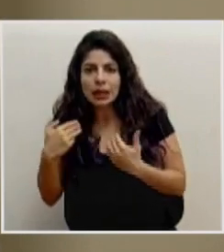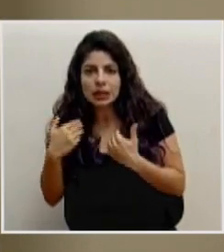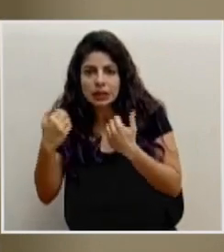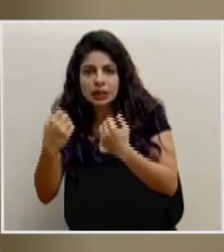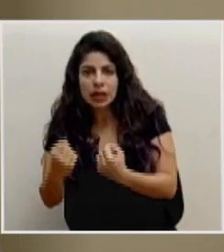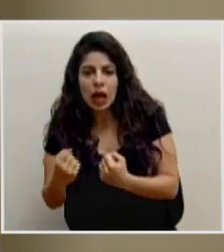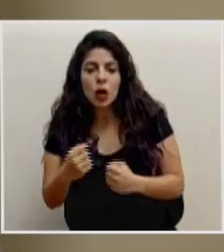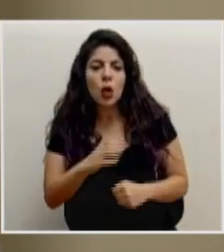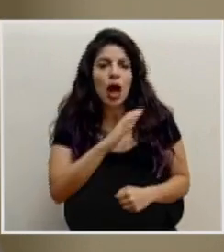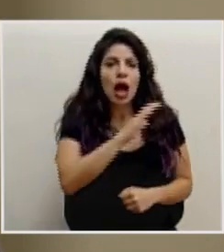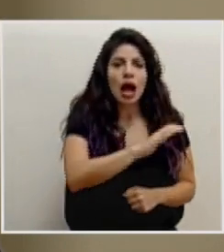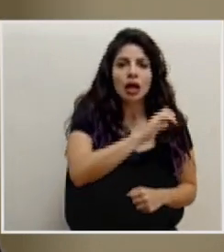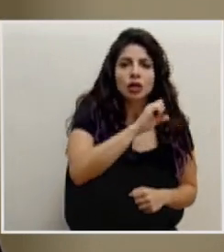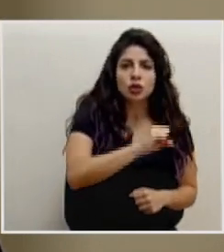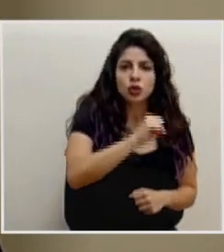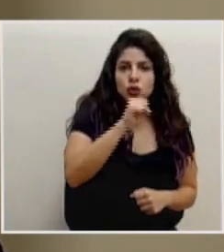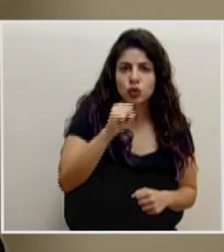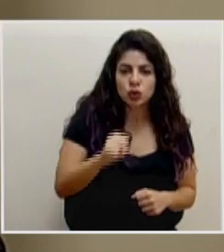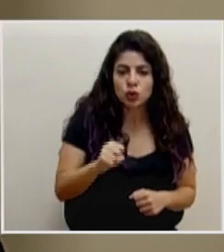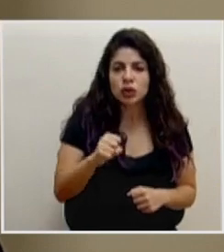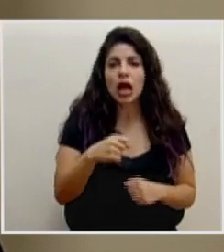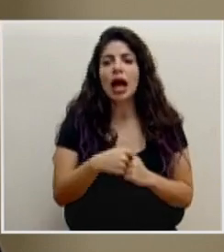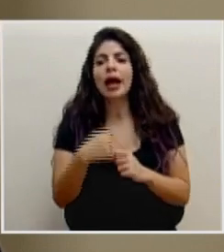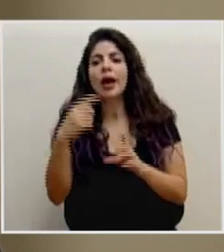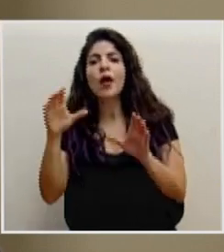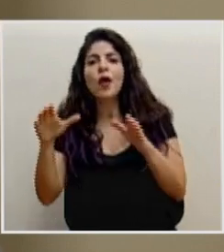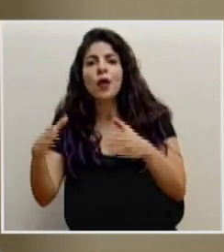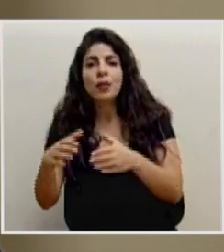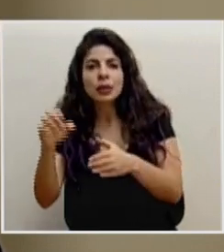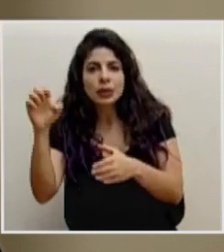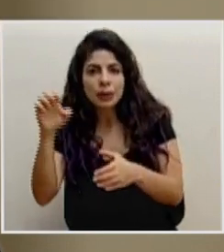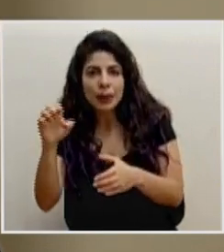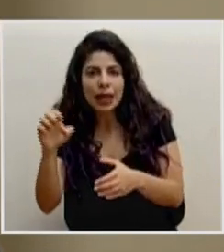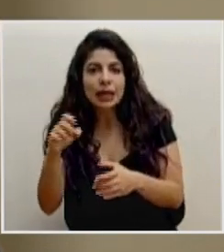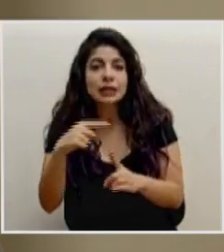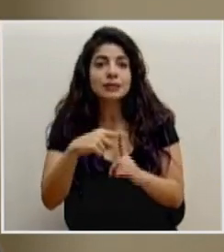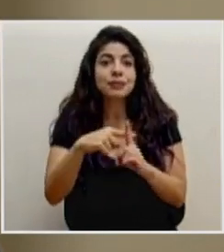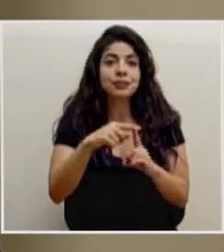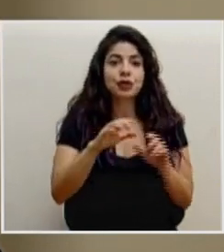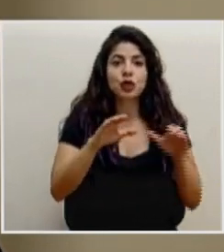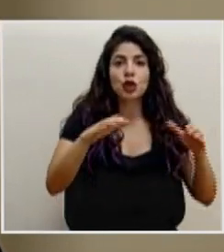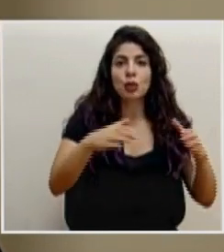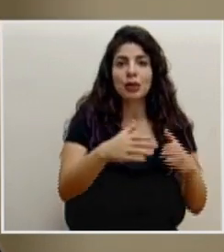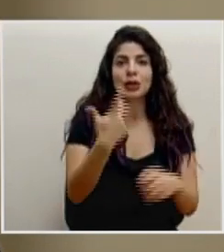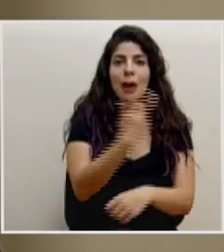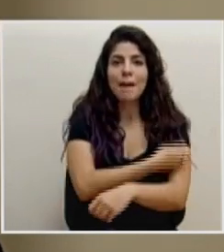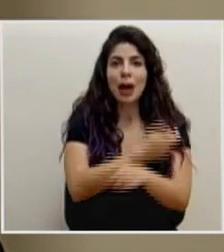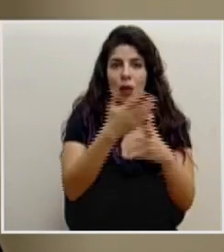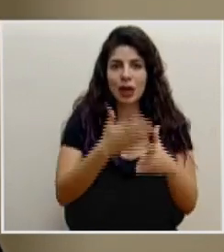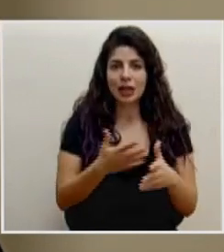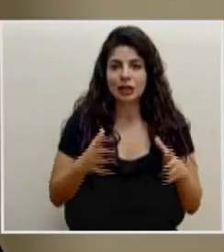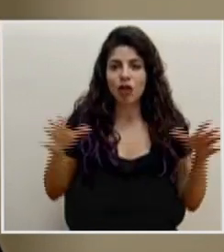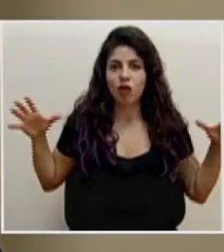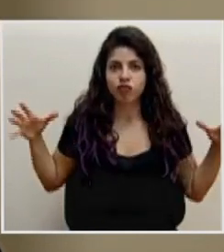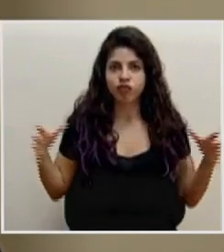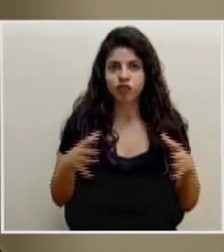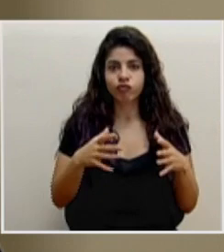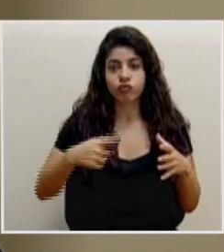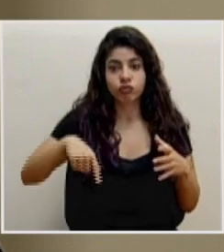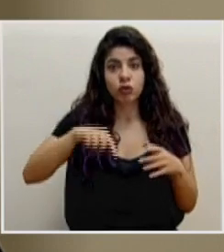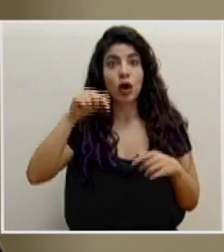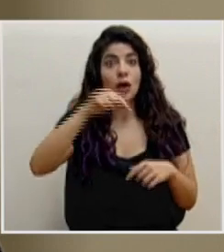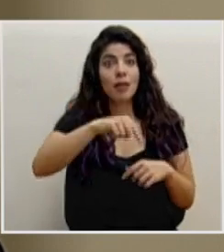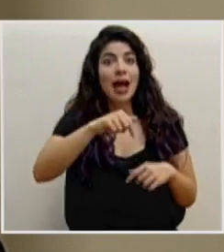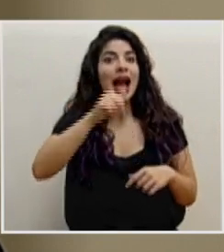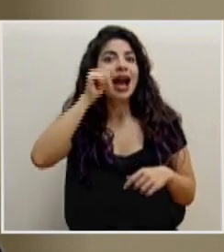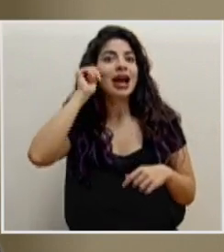Salud, de la Caja Costarricense del Seguro Social, de la Comisión de Emergencias, así como de la Comisión de Vacunación, la cual sesionó el